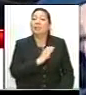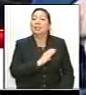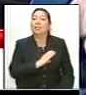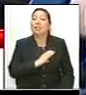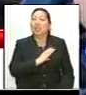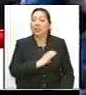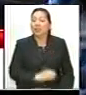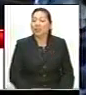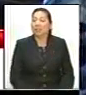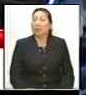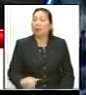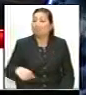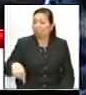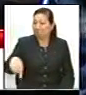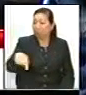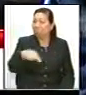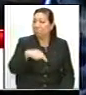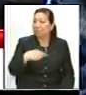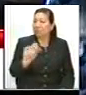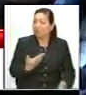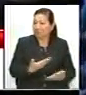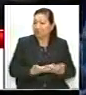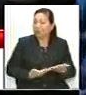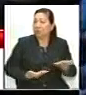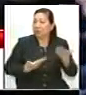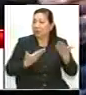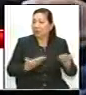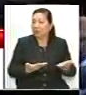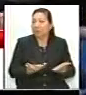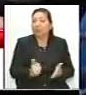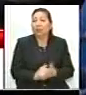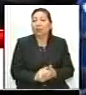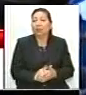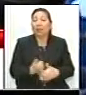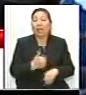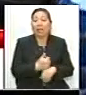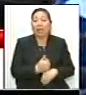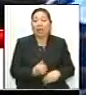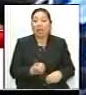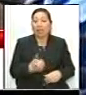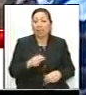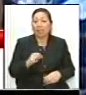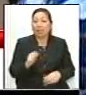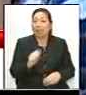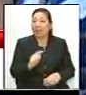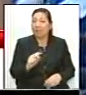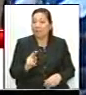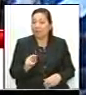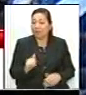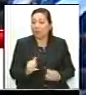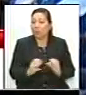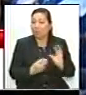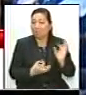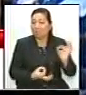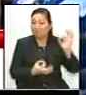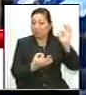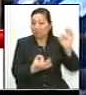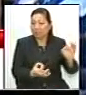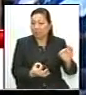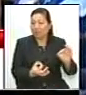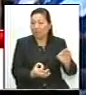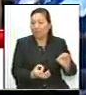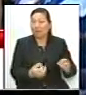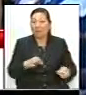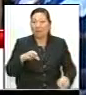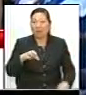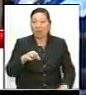conciencia. Nosotros presentamos este documento, en ese entonces era el vocero Daniel Salaverry, lo presentamos a Fuerza Popular. Fuerza